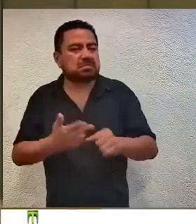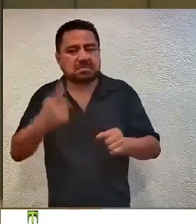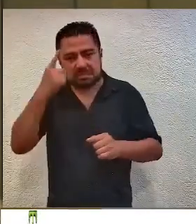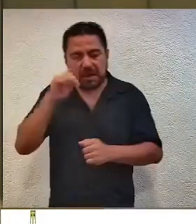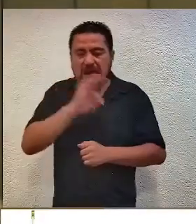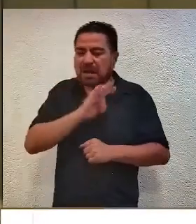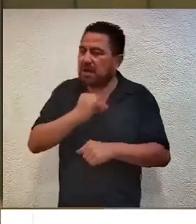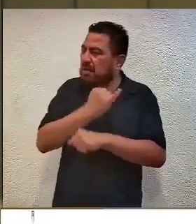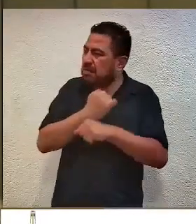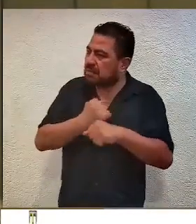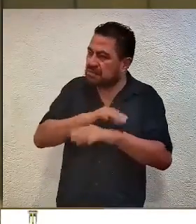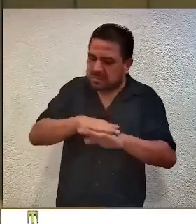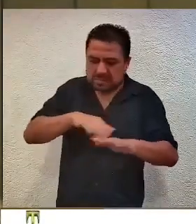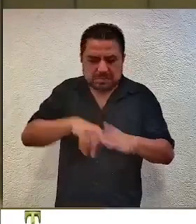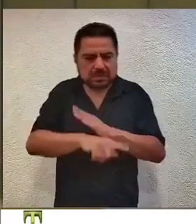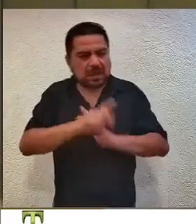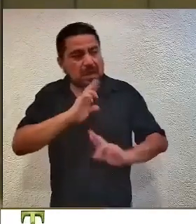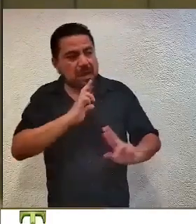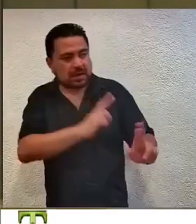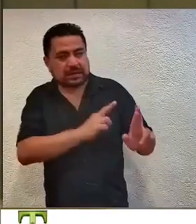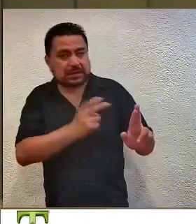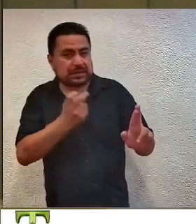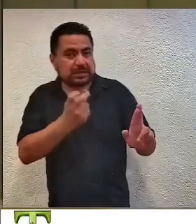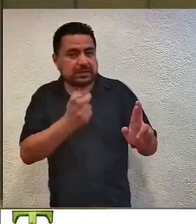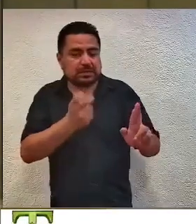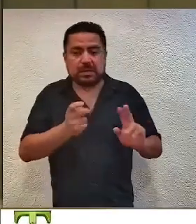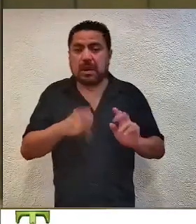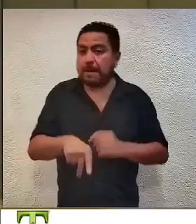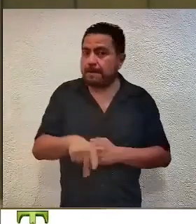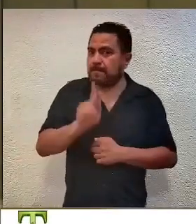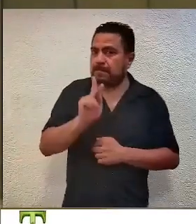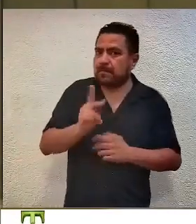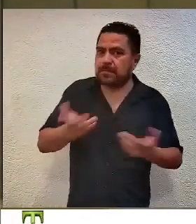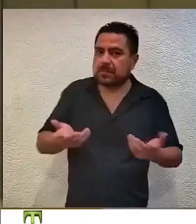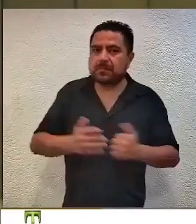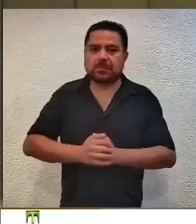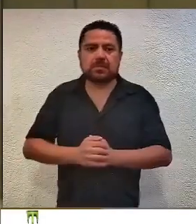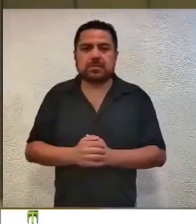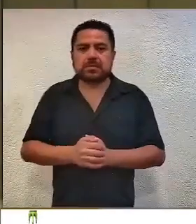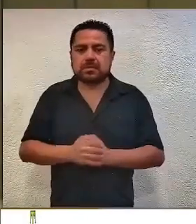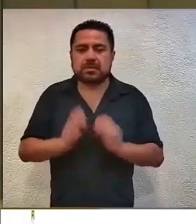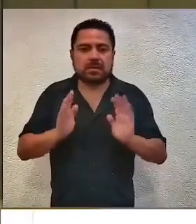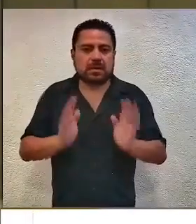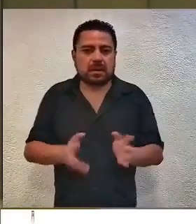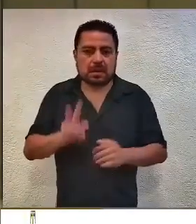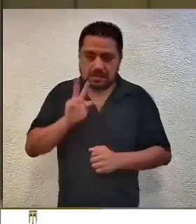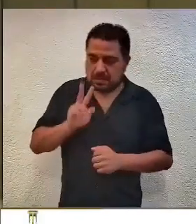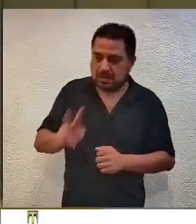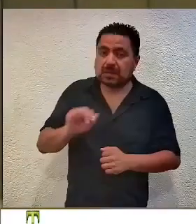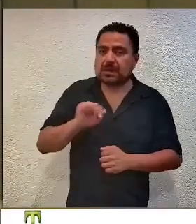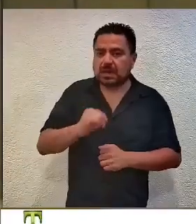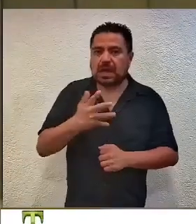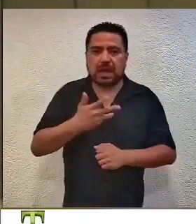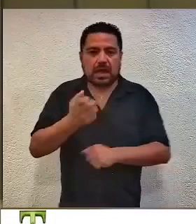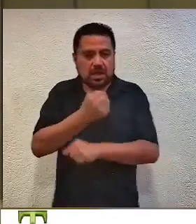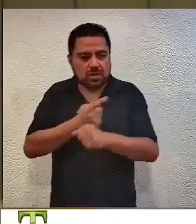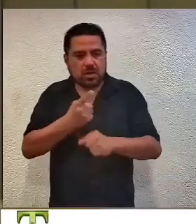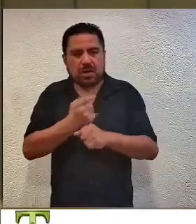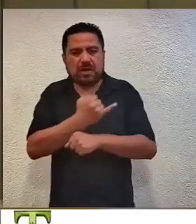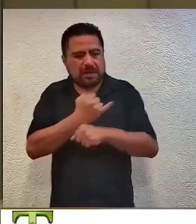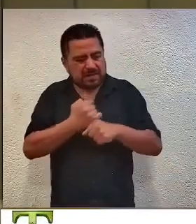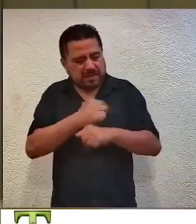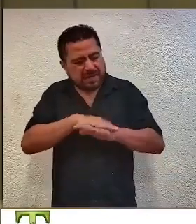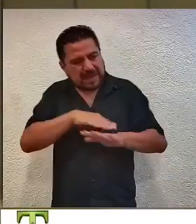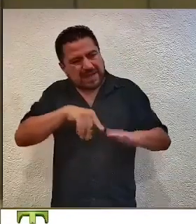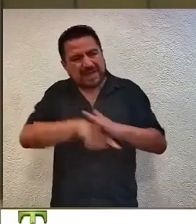el estudio y resolver el asunto. Sin embargo, como ya se vio, sí existe la posibilidad de estudiar la violencia